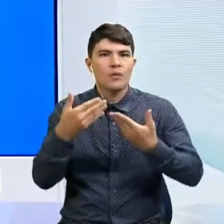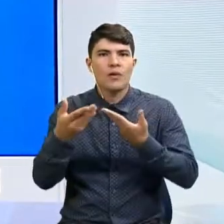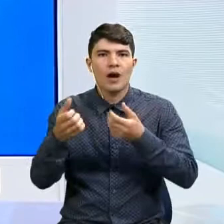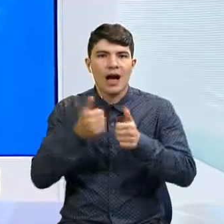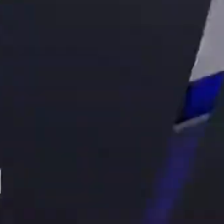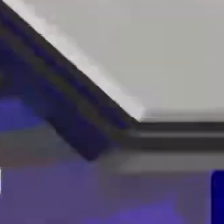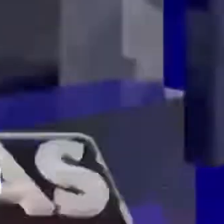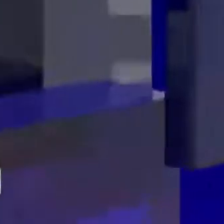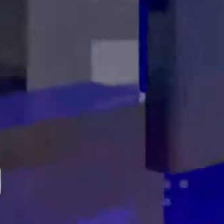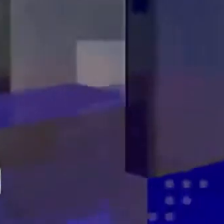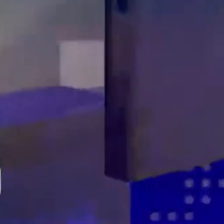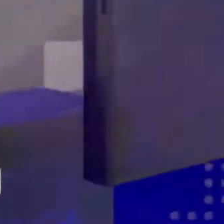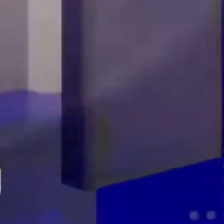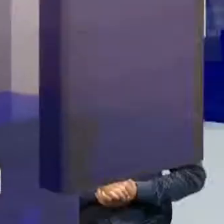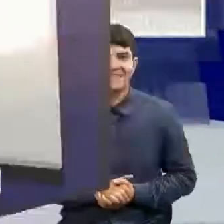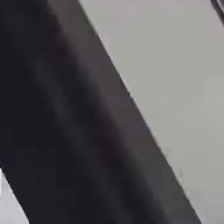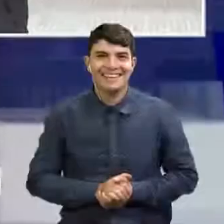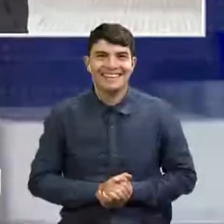carlos adelante